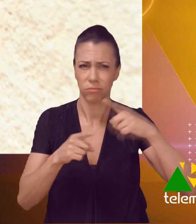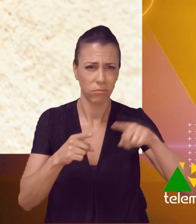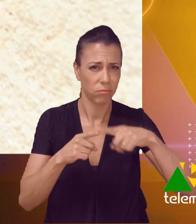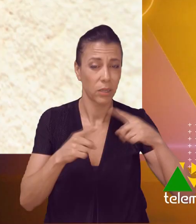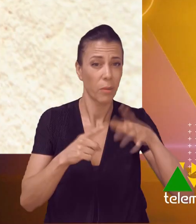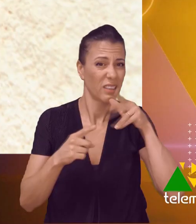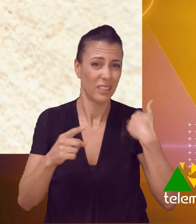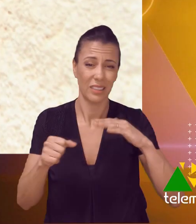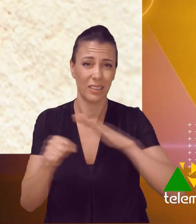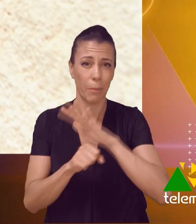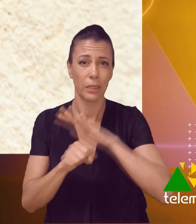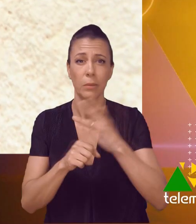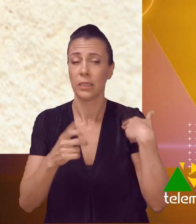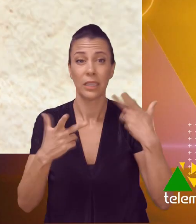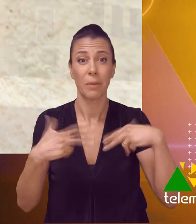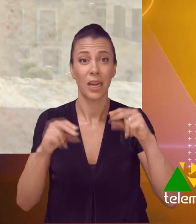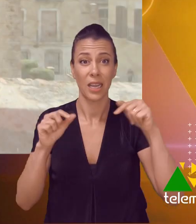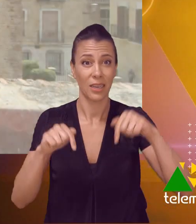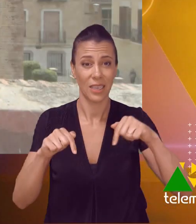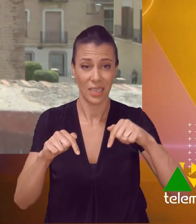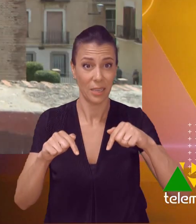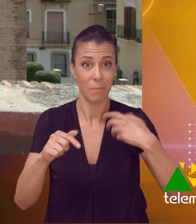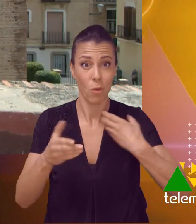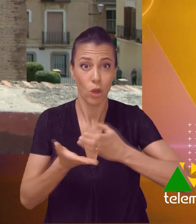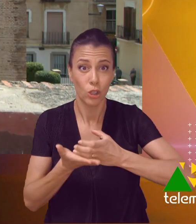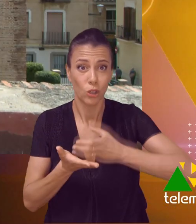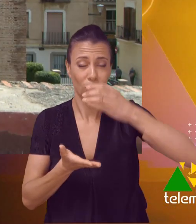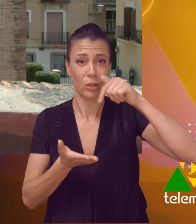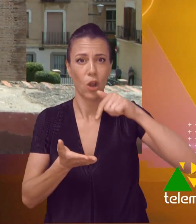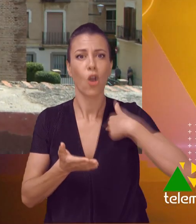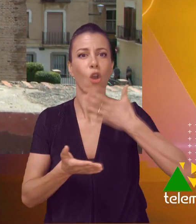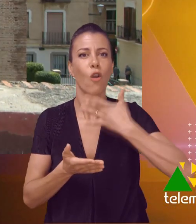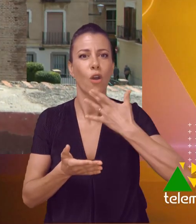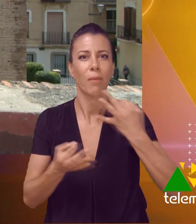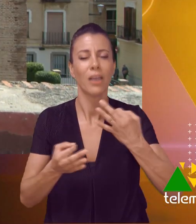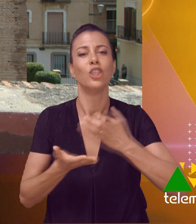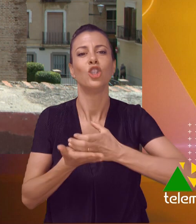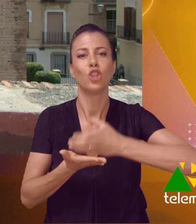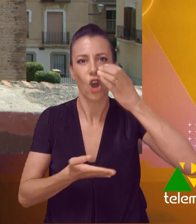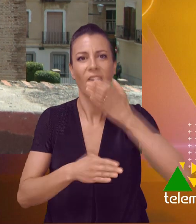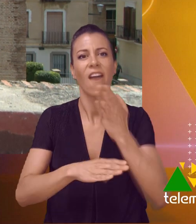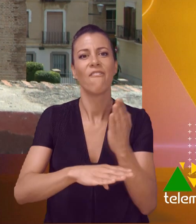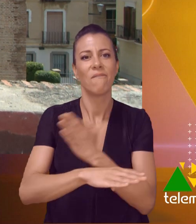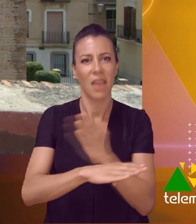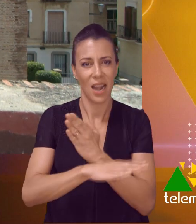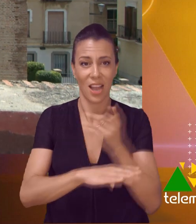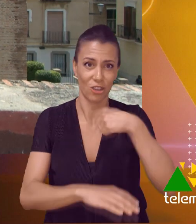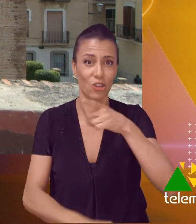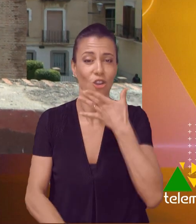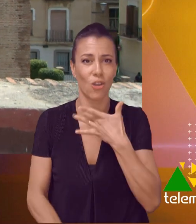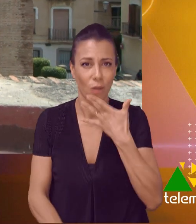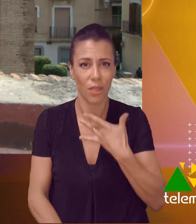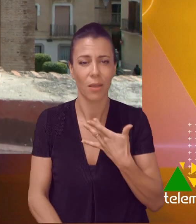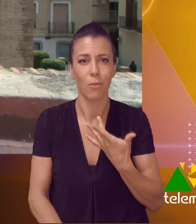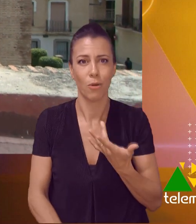tapadas, y terminaría pues en este torreón, que es lo que nosotros conocemos como Torre de la Vela. La Torre de la Vela. Claro, que es